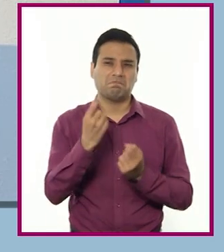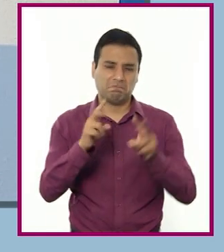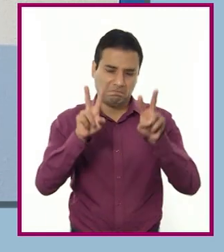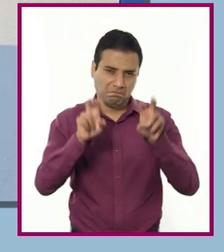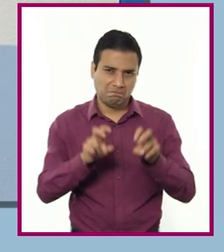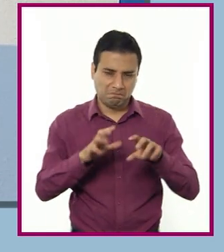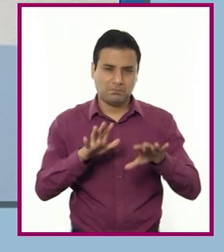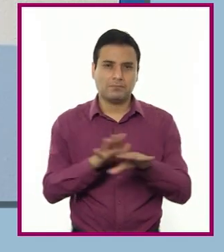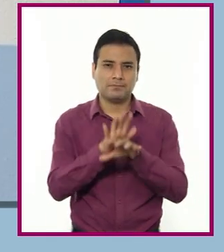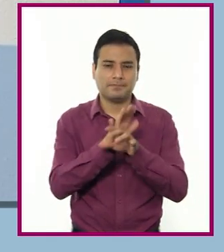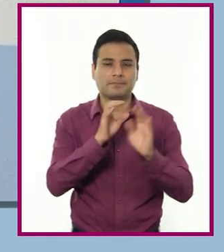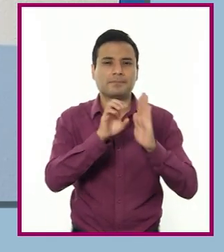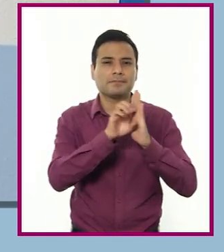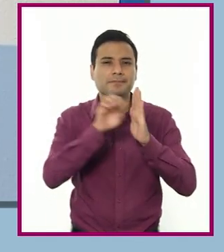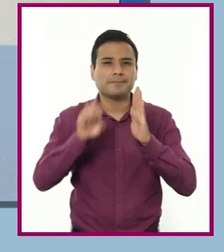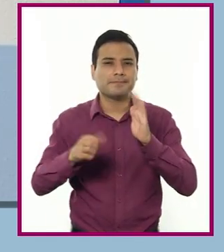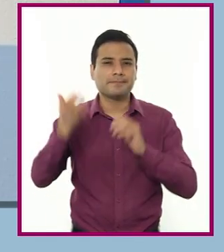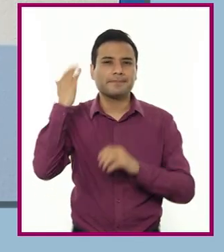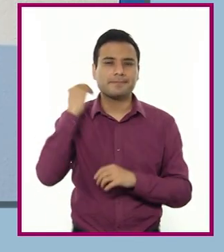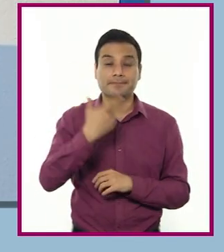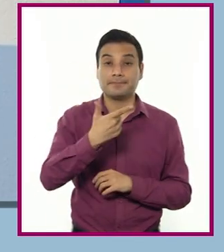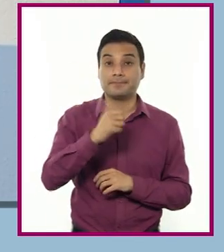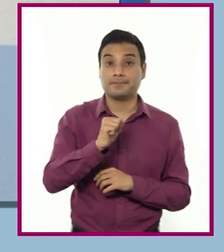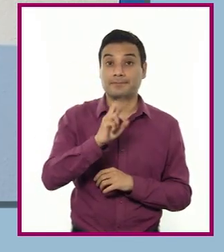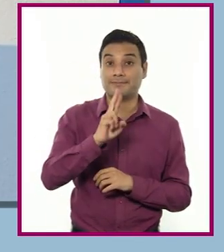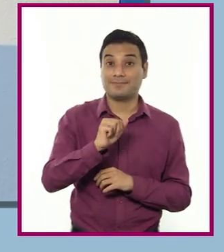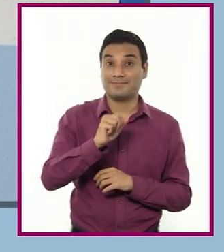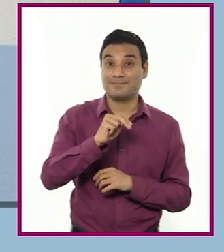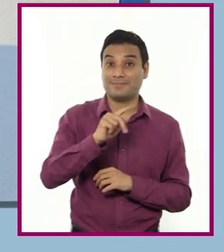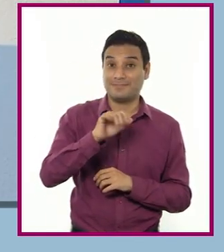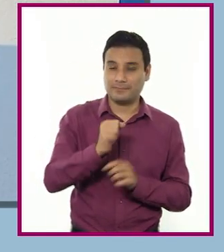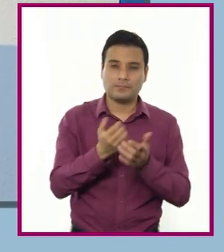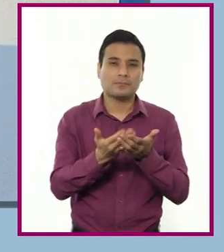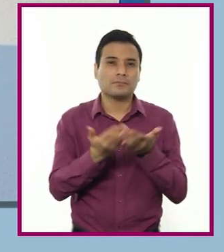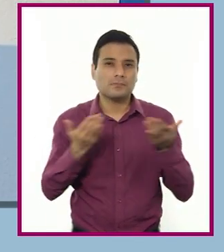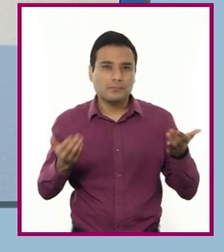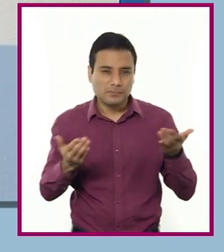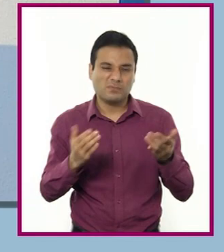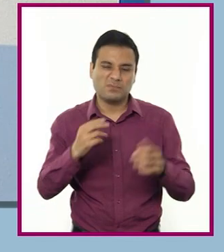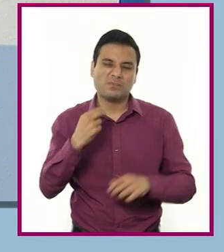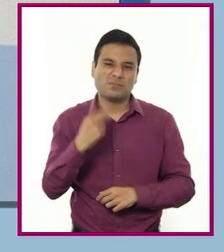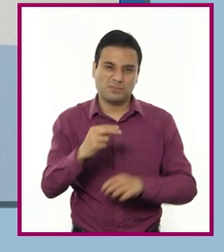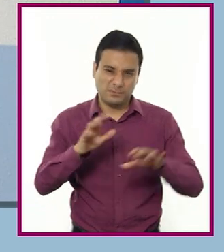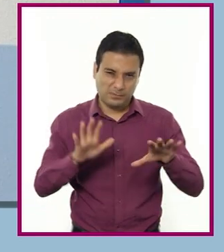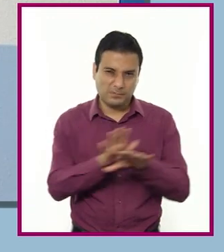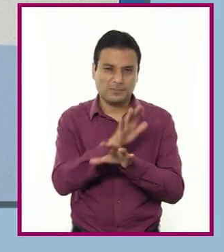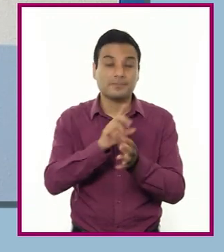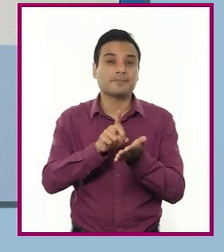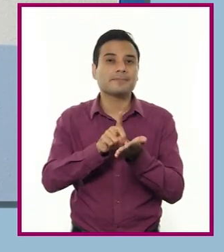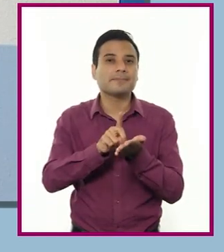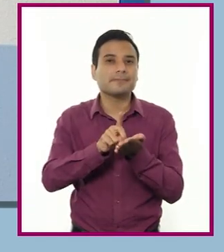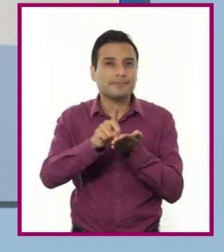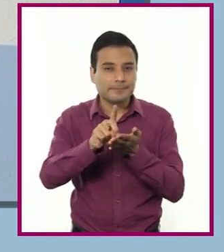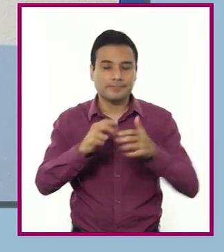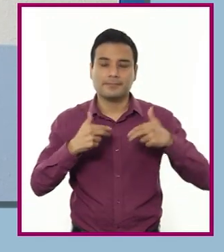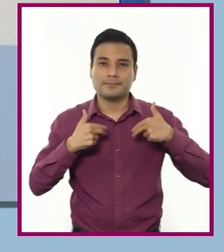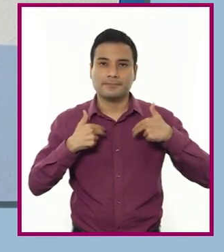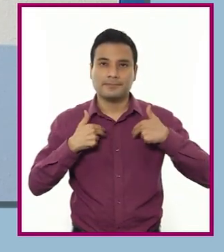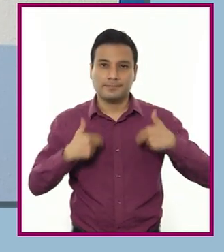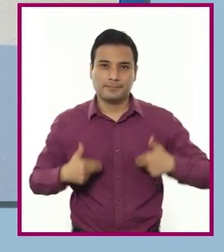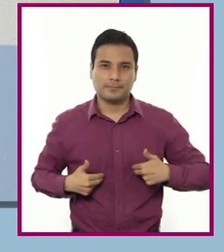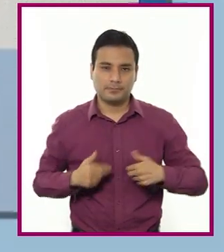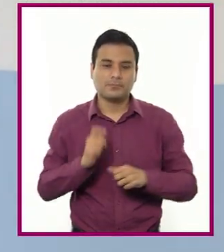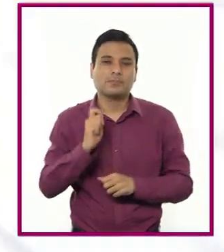ejemplo, al inicio se hablaba de garantías individuales, hoy se reconocen los derechos humanos, es decir, tiene un sentido